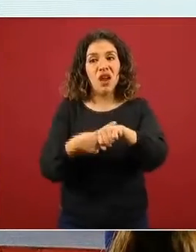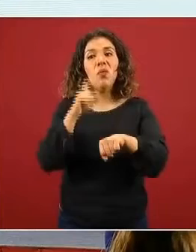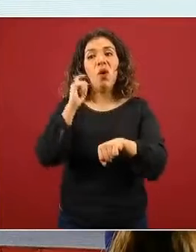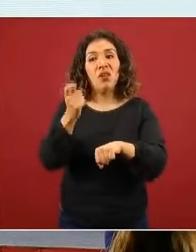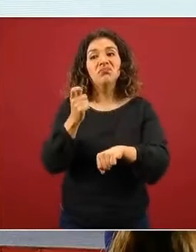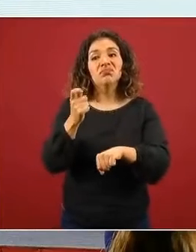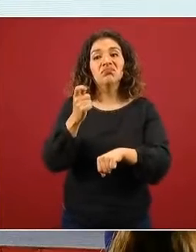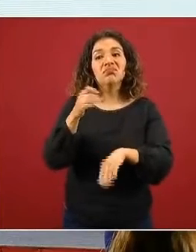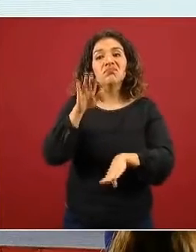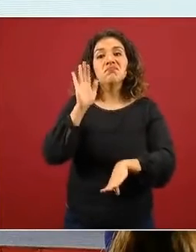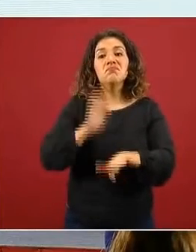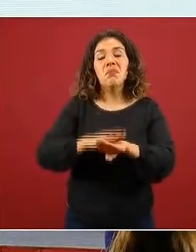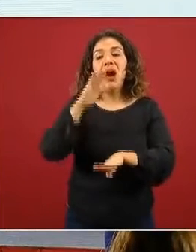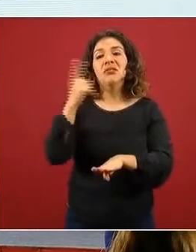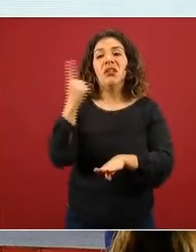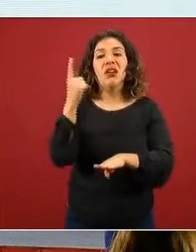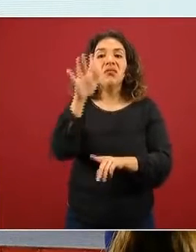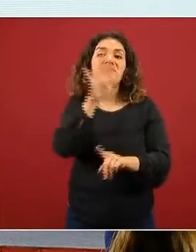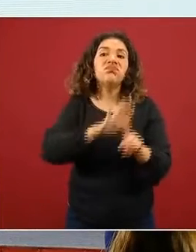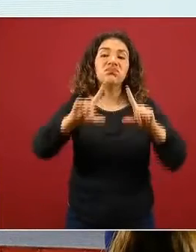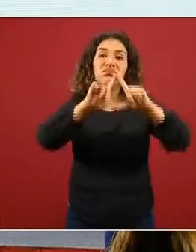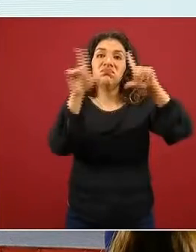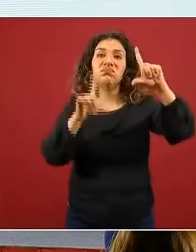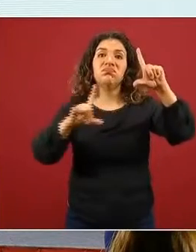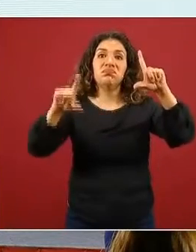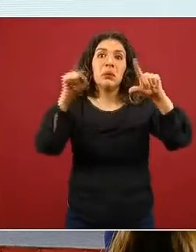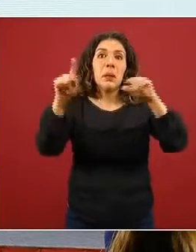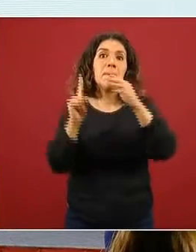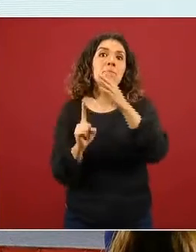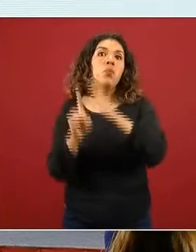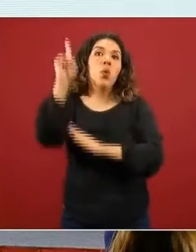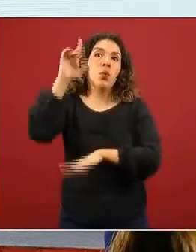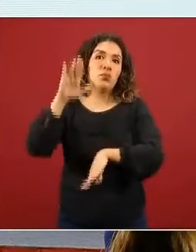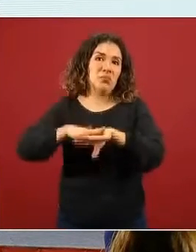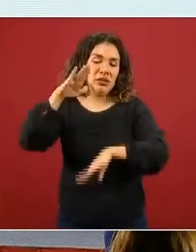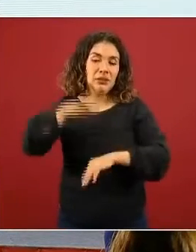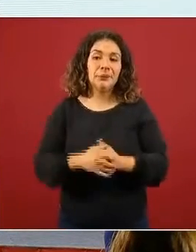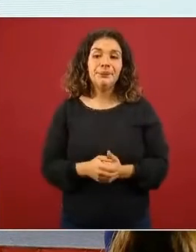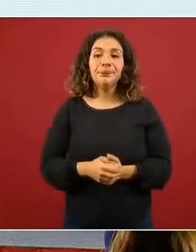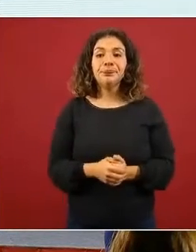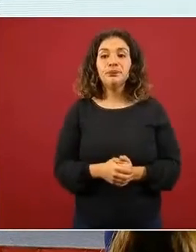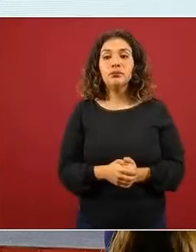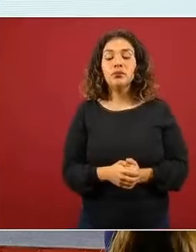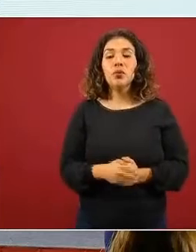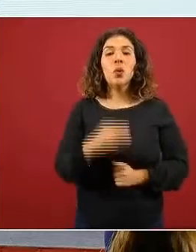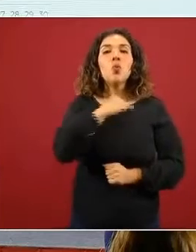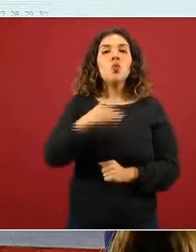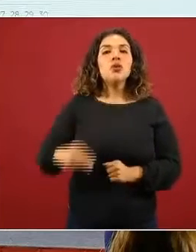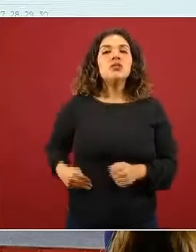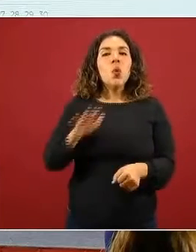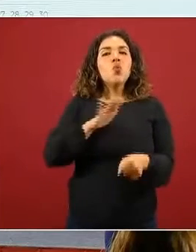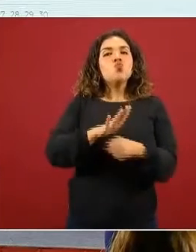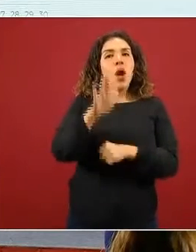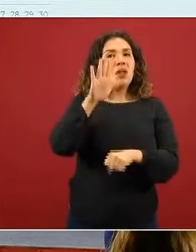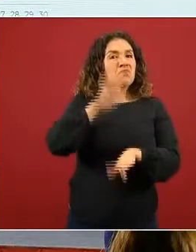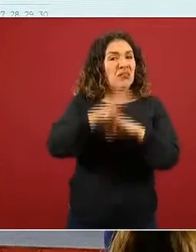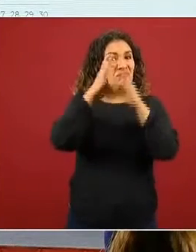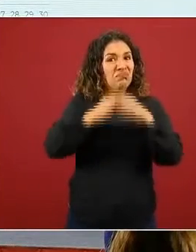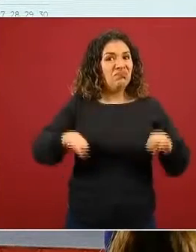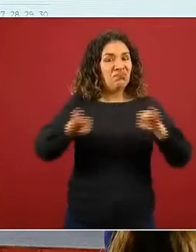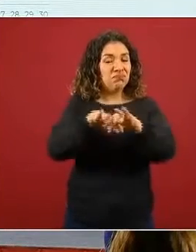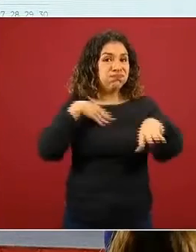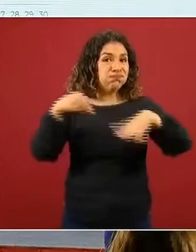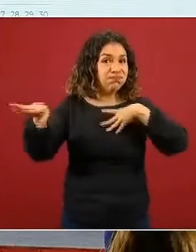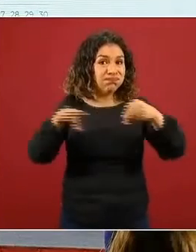encima de la media nacional que estábamos observando previamente. Veamos los municipios de Coahuila más relevantes o que más